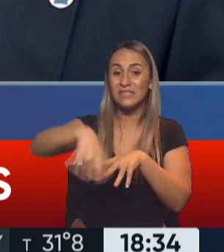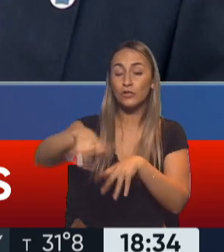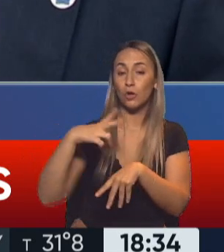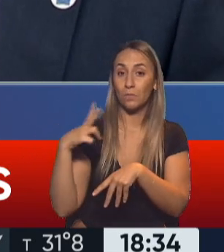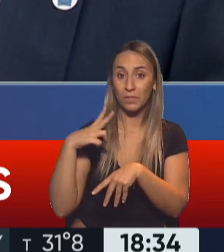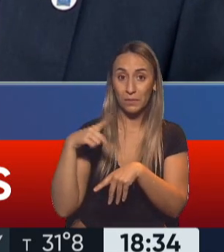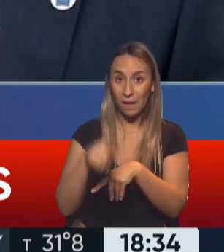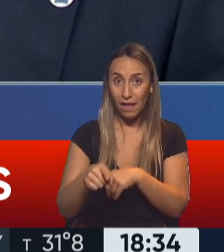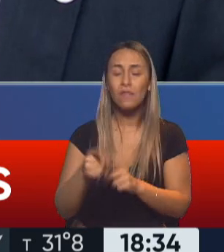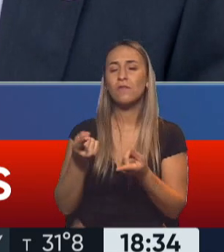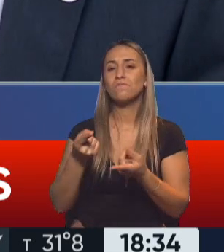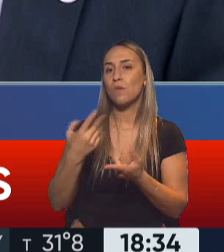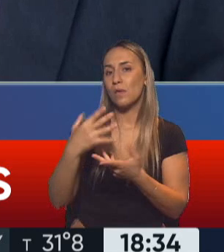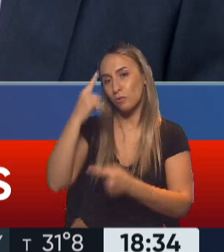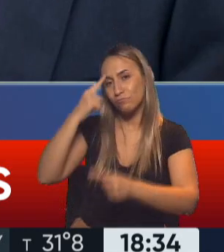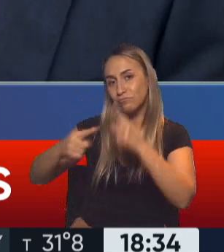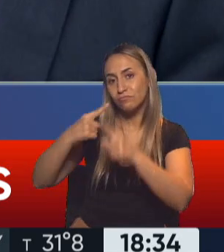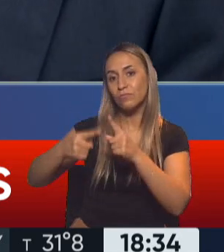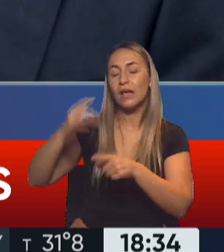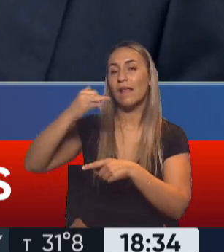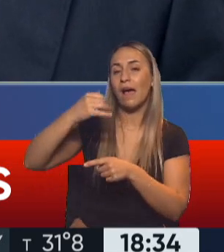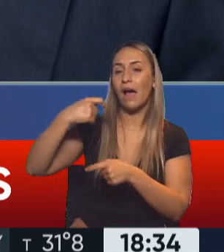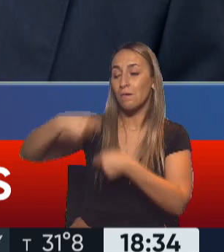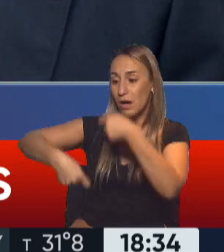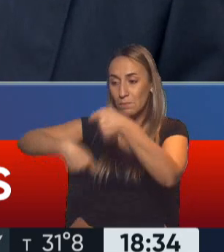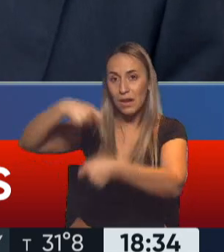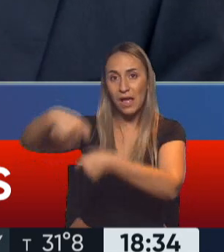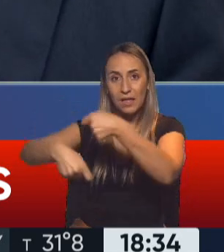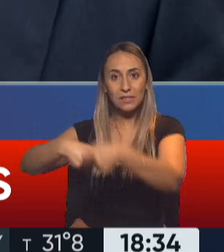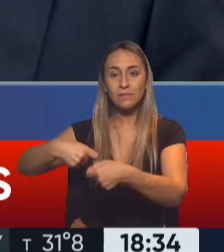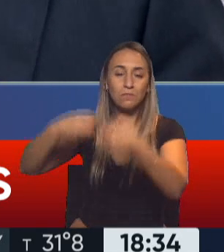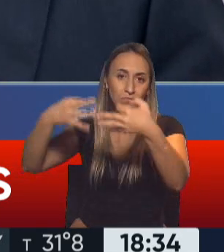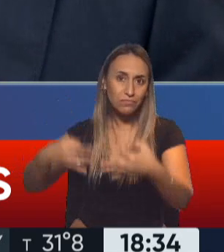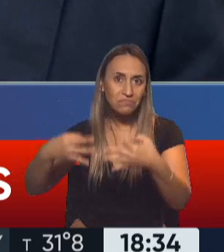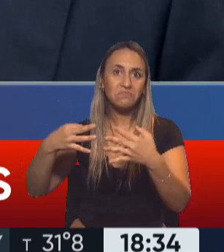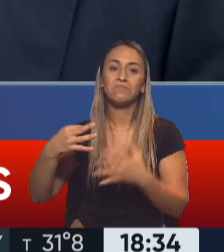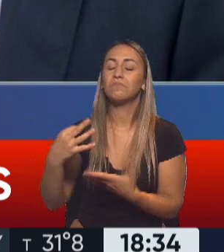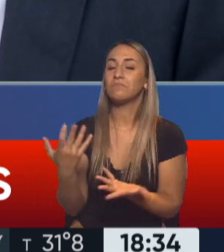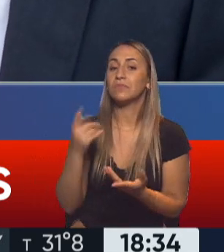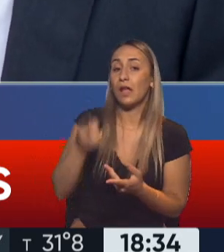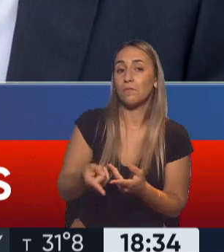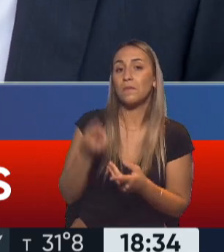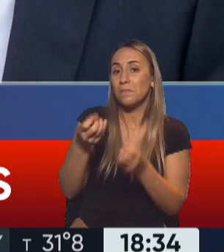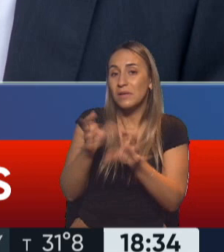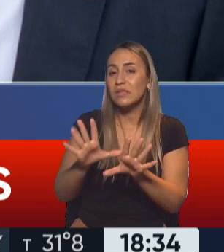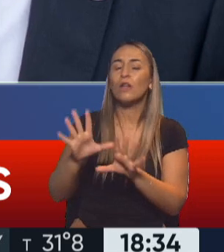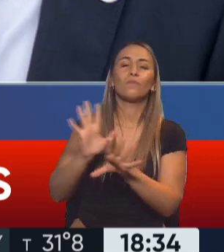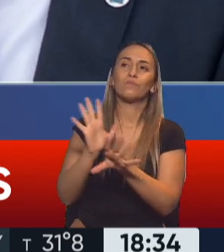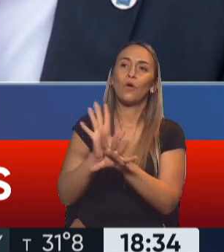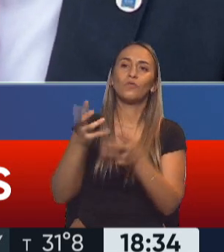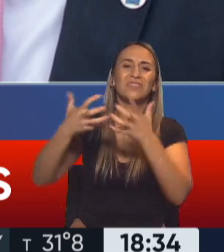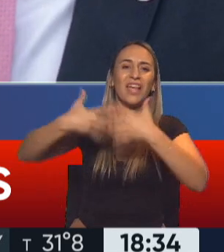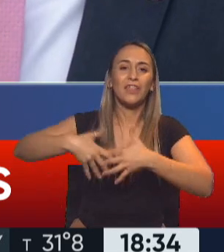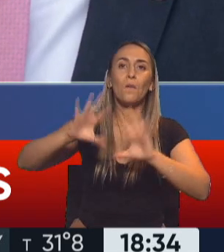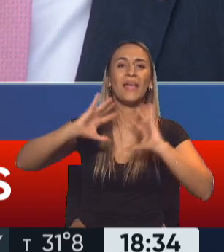Llegar a tasas razonables y a partir de ahí poder insertarse también en lo que es un circuito internacional donde obviamente no